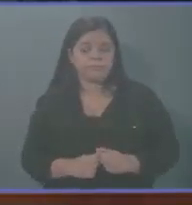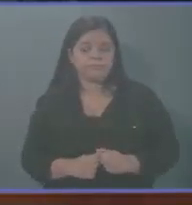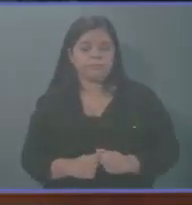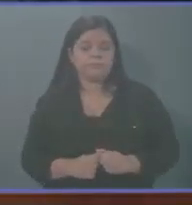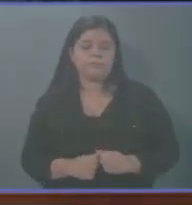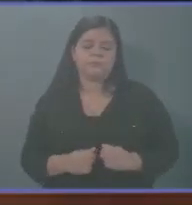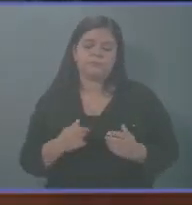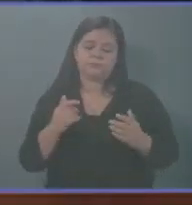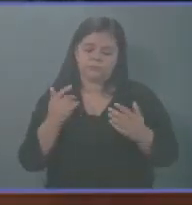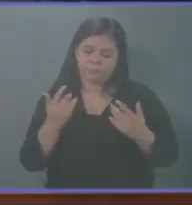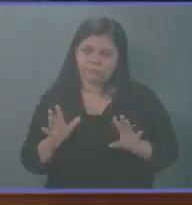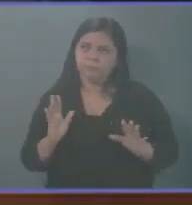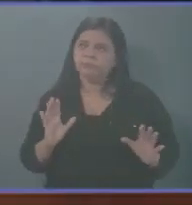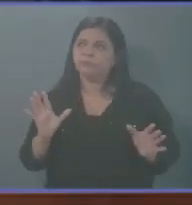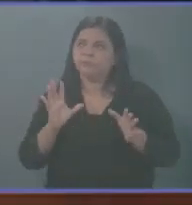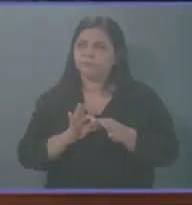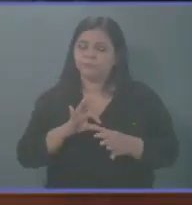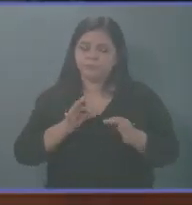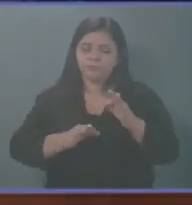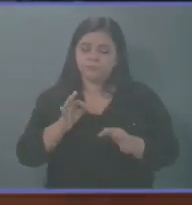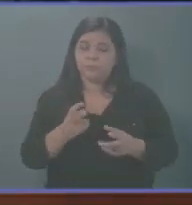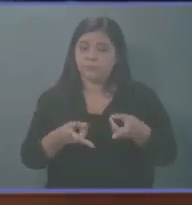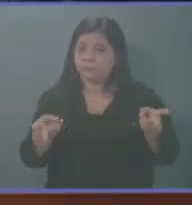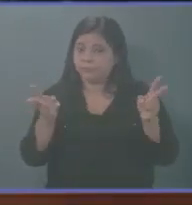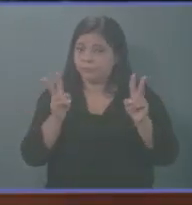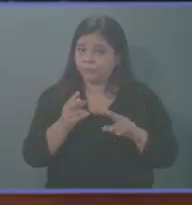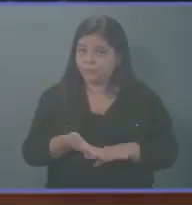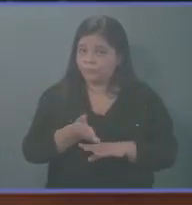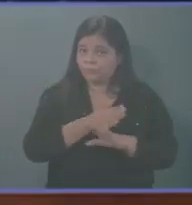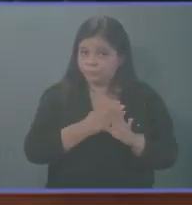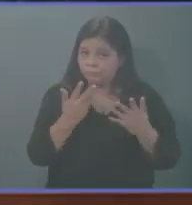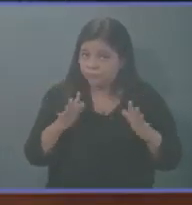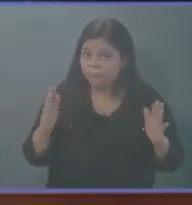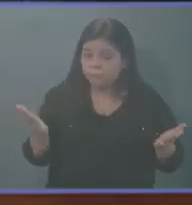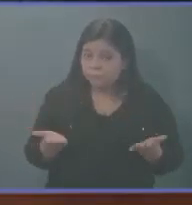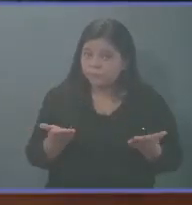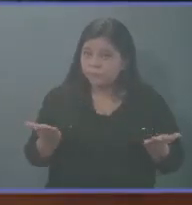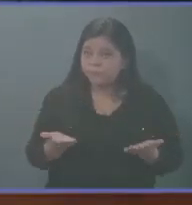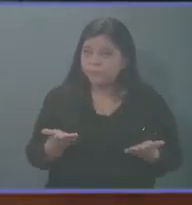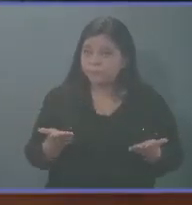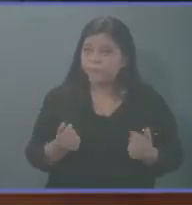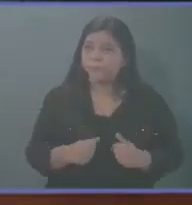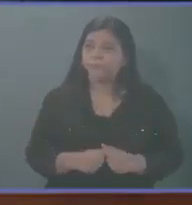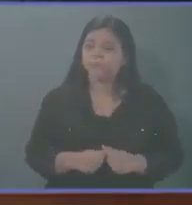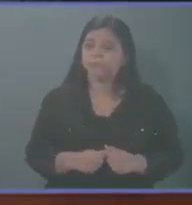si por apego a juicios de valor previo que se hicieron sobre este caso,